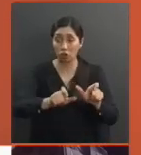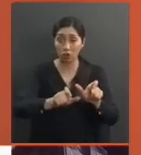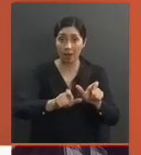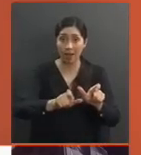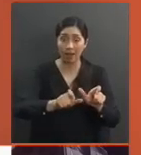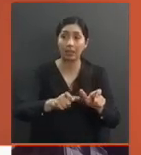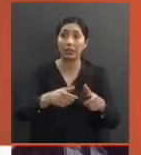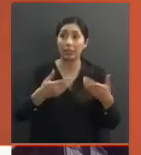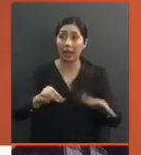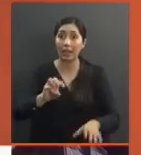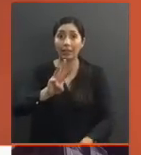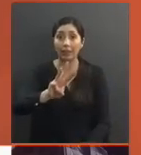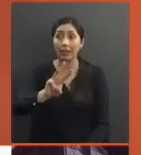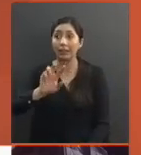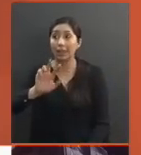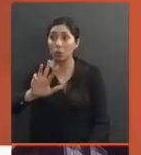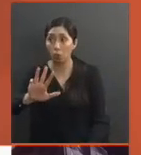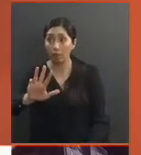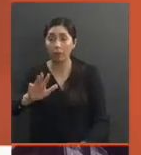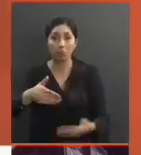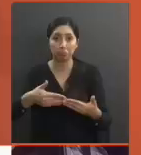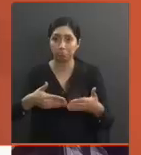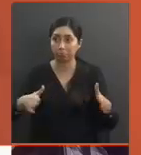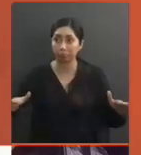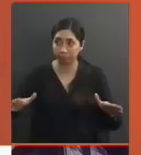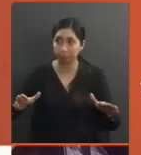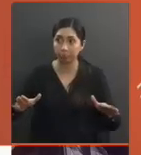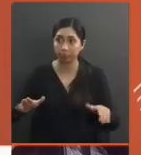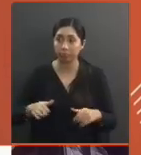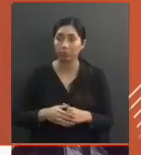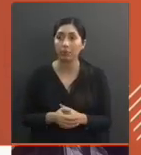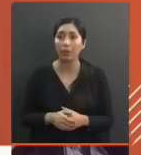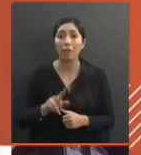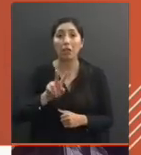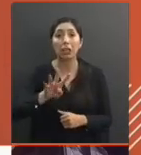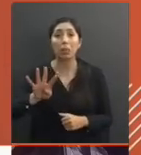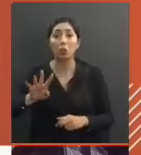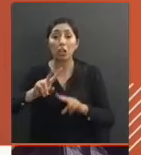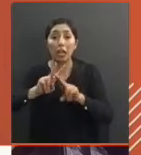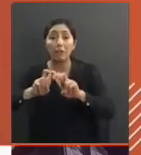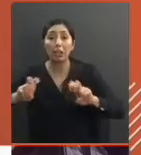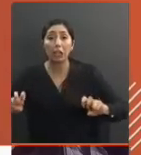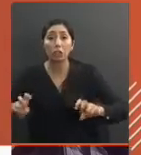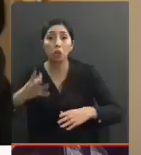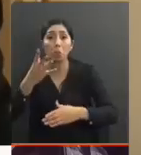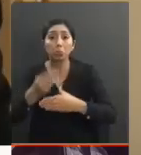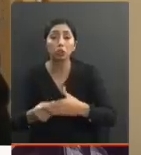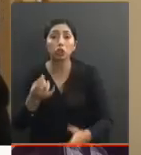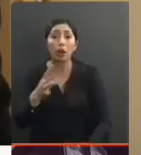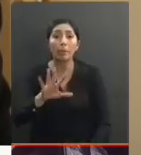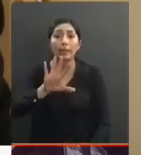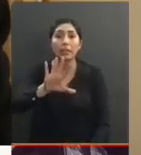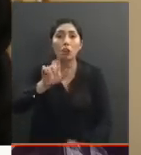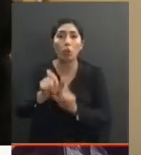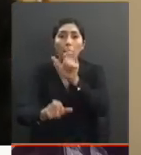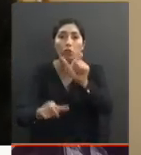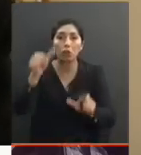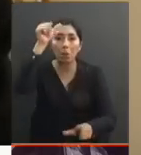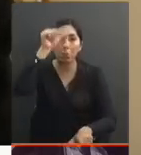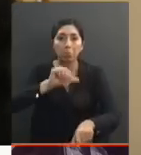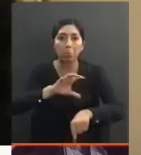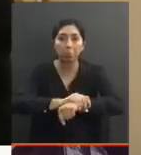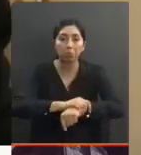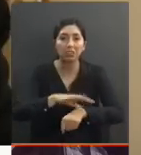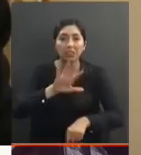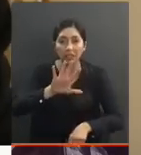sobreseídos. En 24, la investigación no perseveró y hubo solo 5 condenados. Es tan difícil establecer